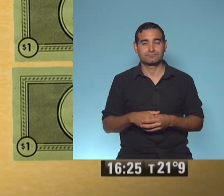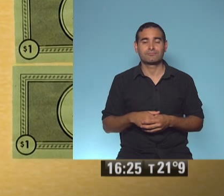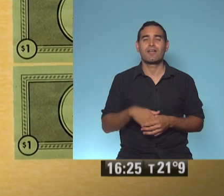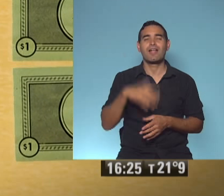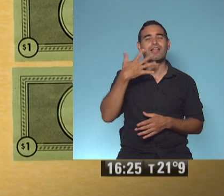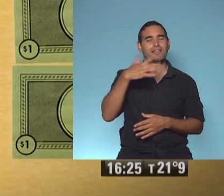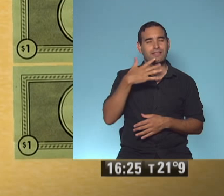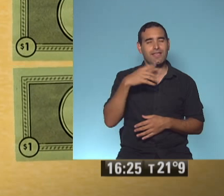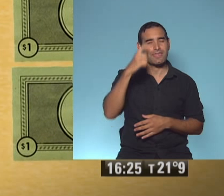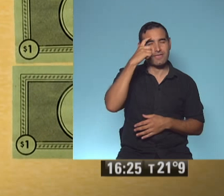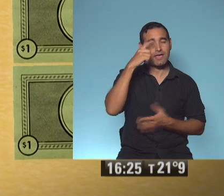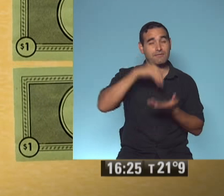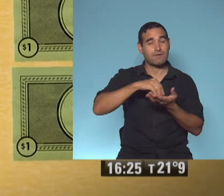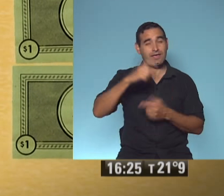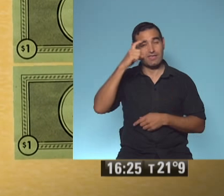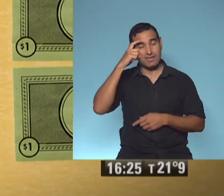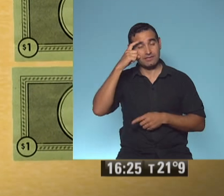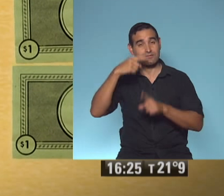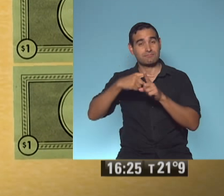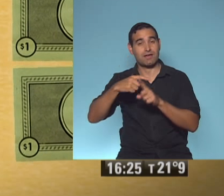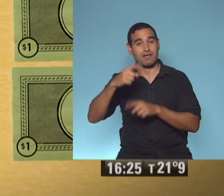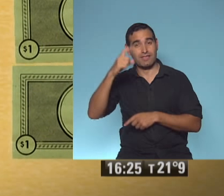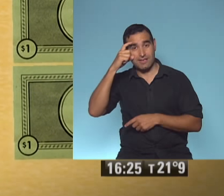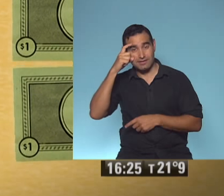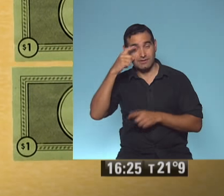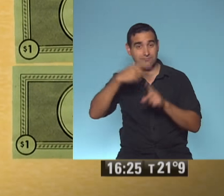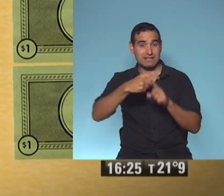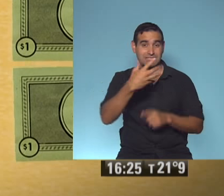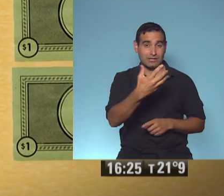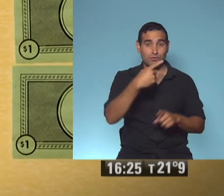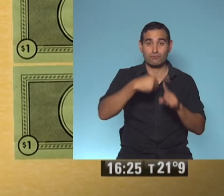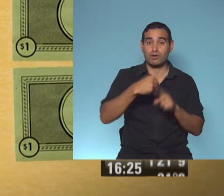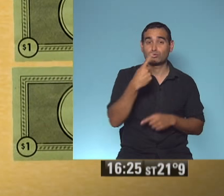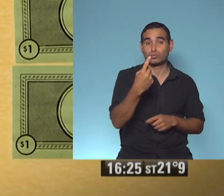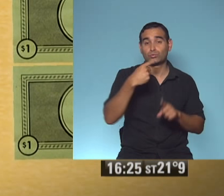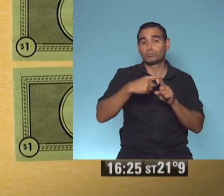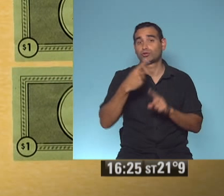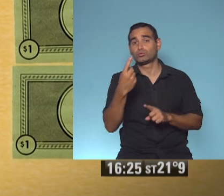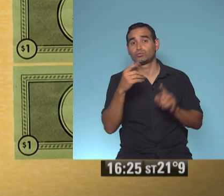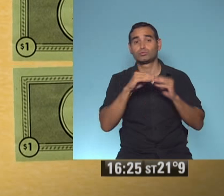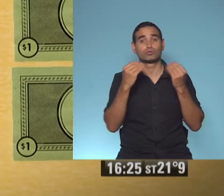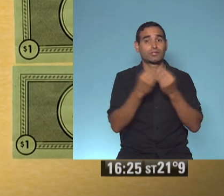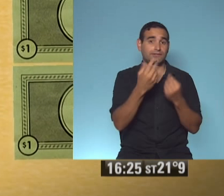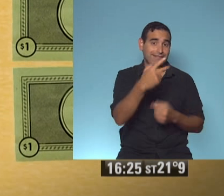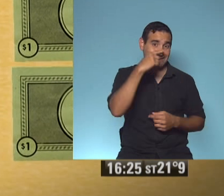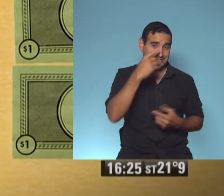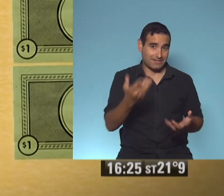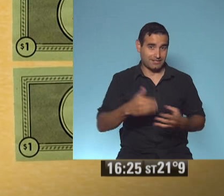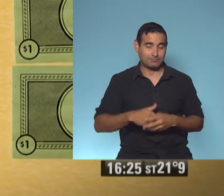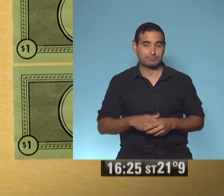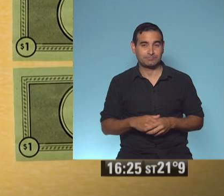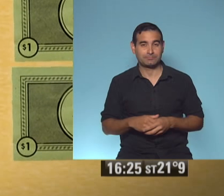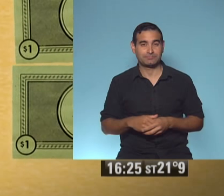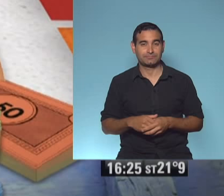Claro, 10. Más 10, más 10, más 5, más 1, más 1. 37.